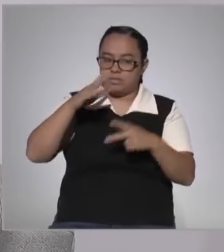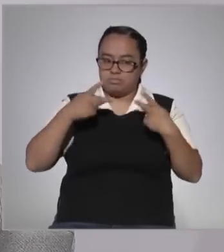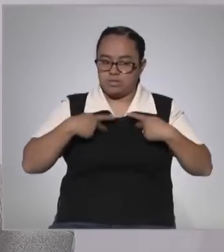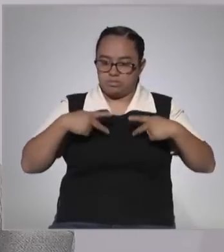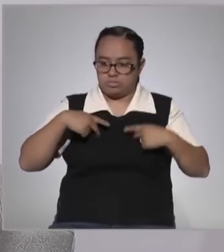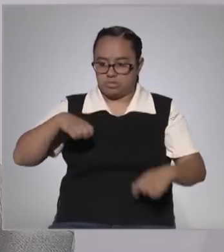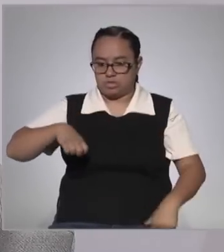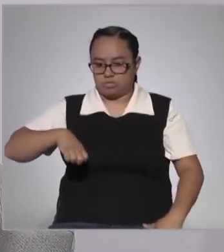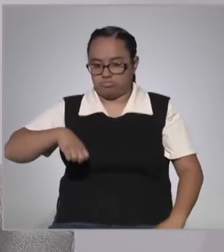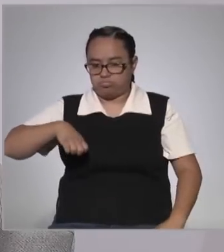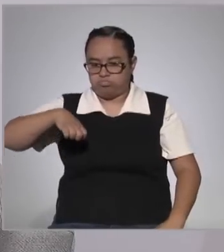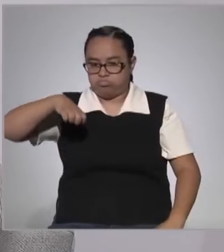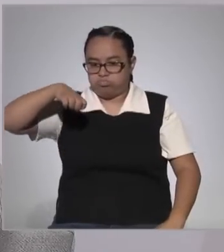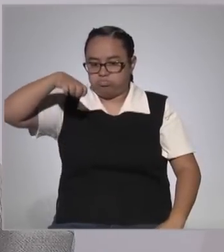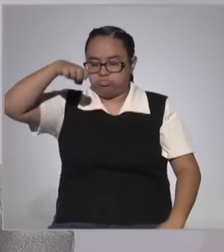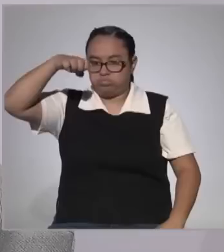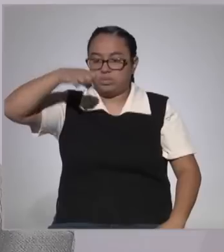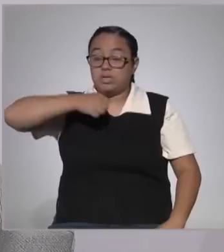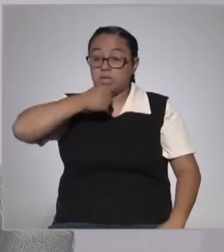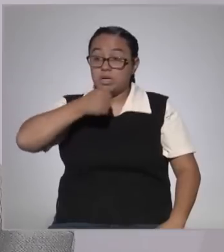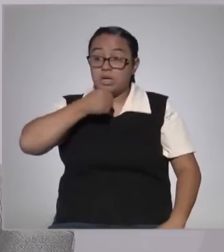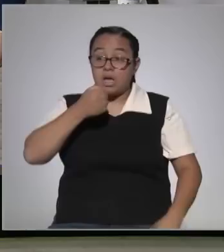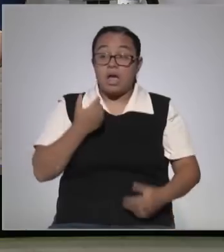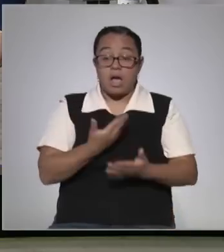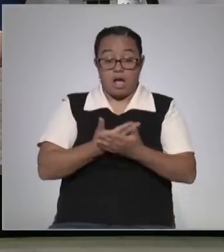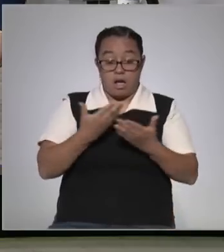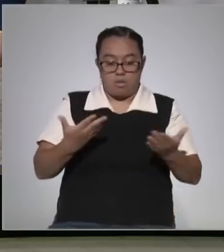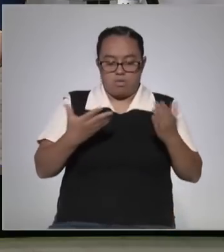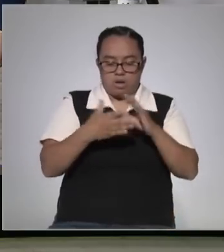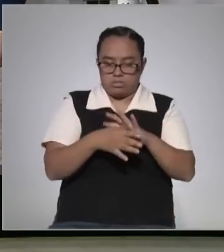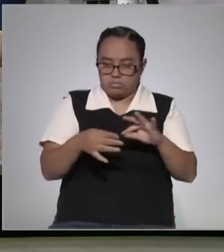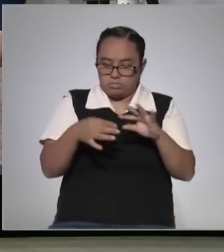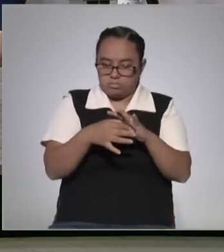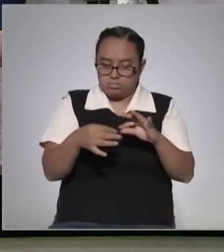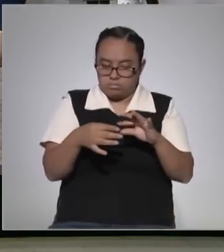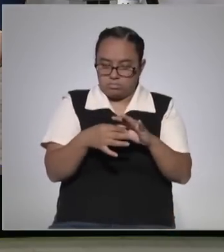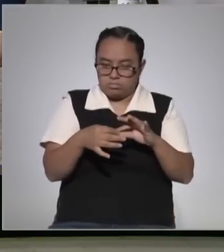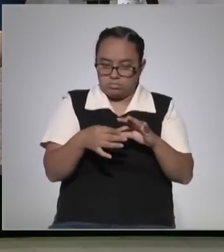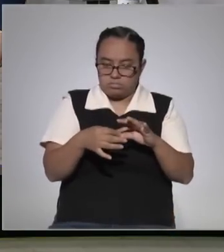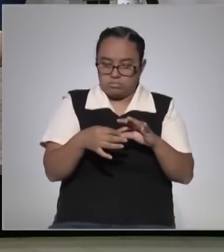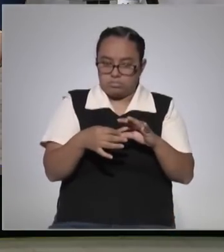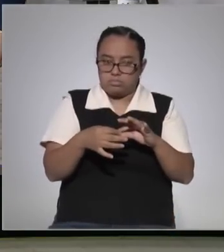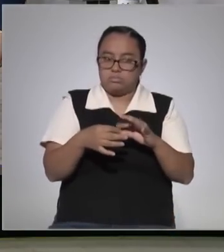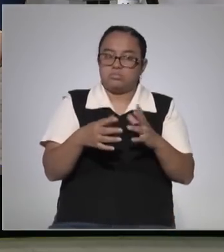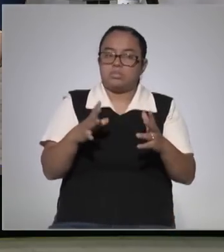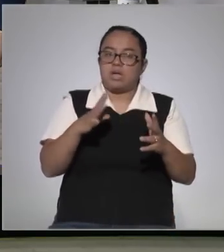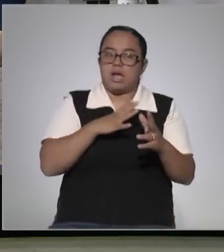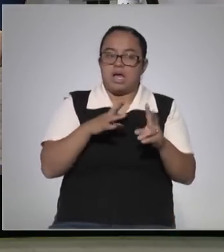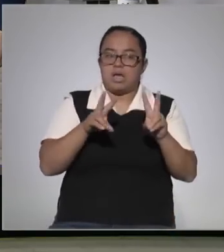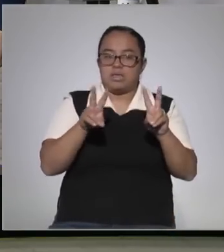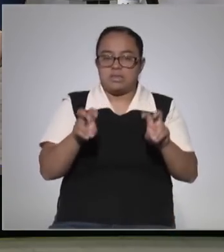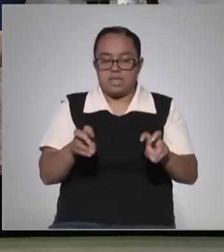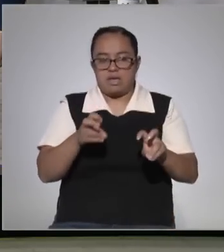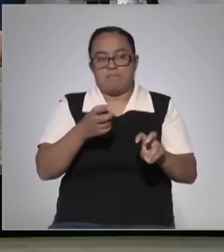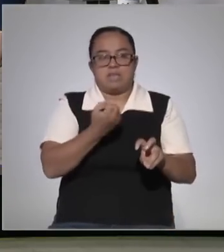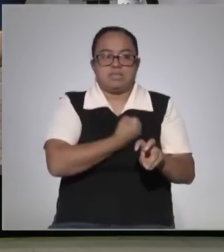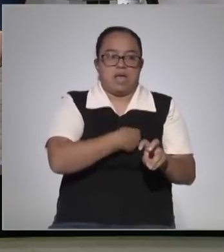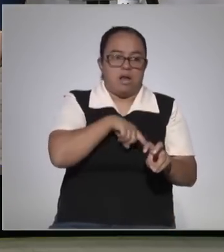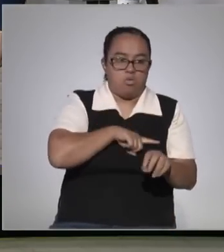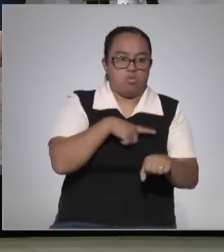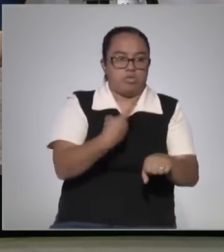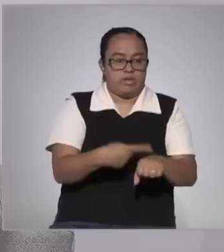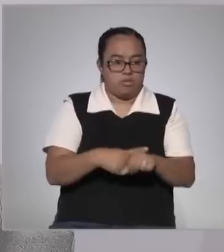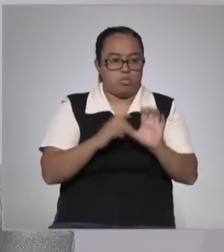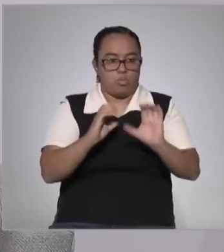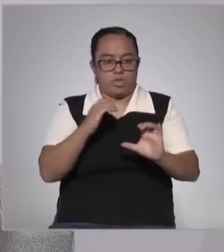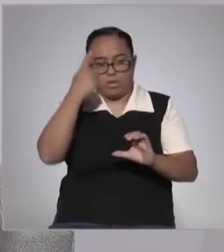mayores, que hoy sí se habla de una manera epidemiológica y de salud pública